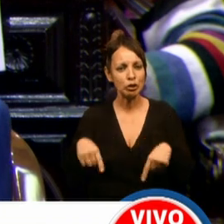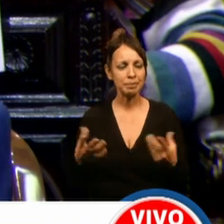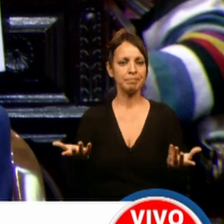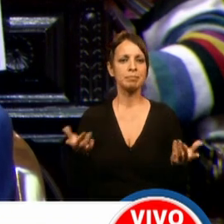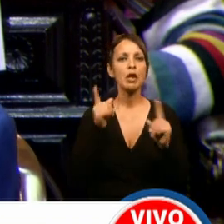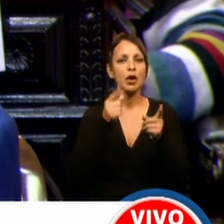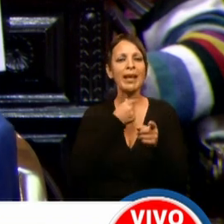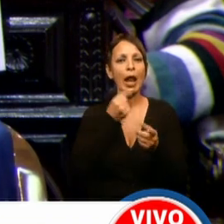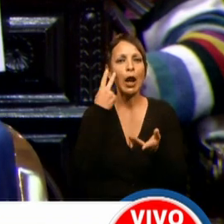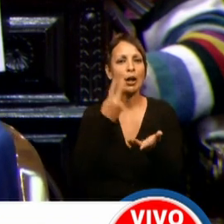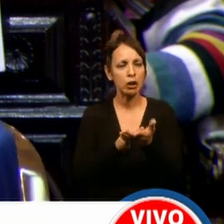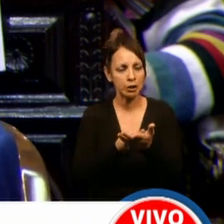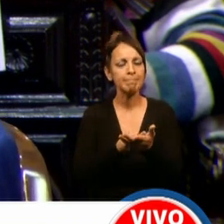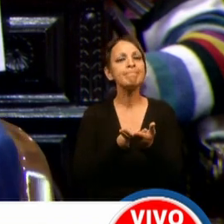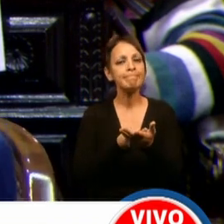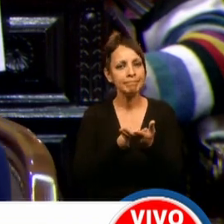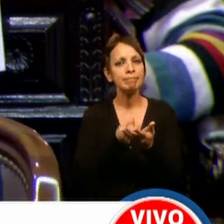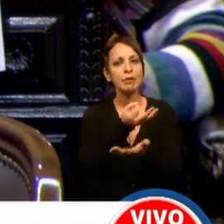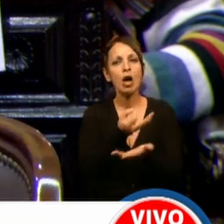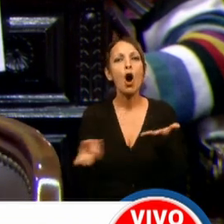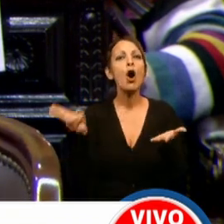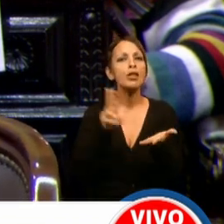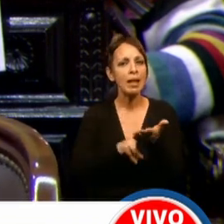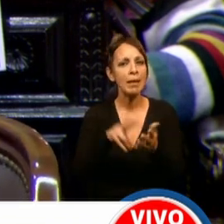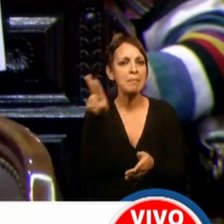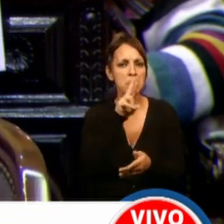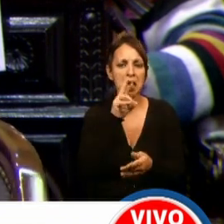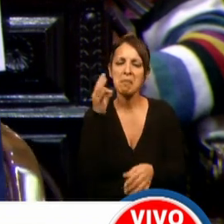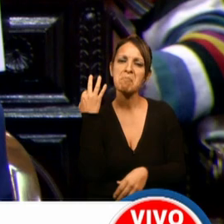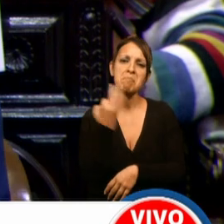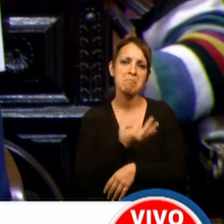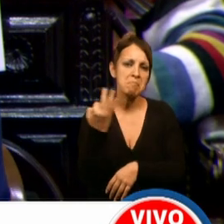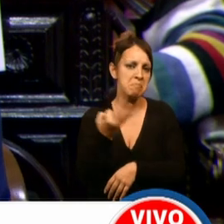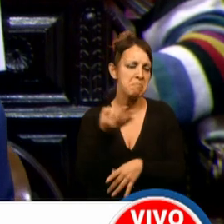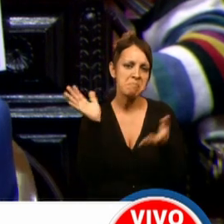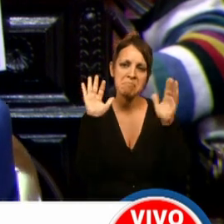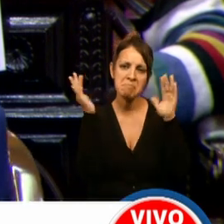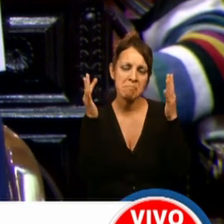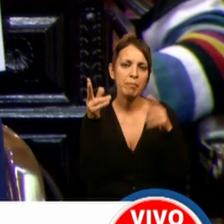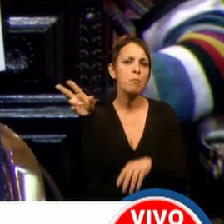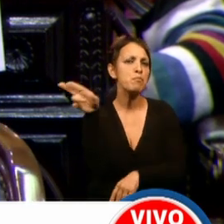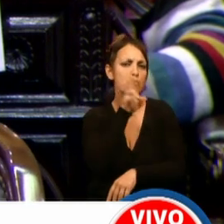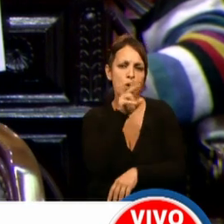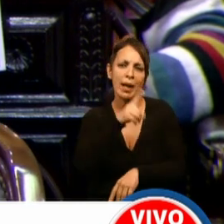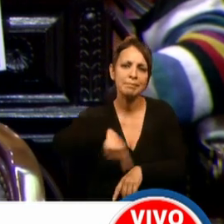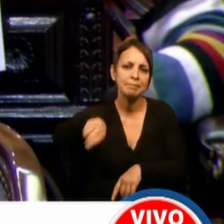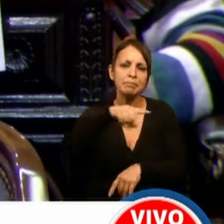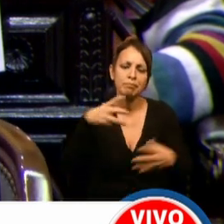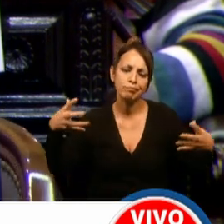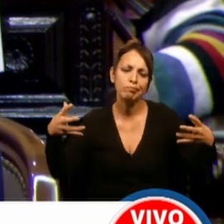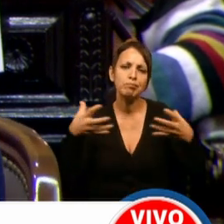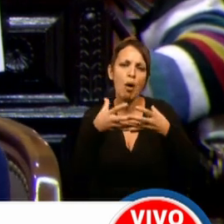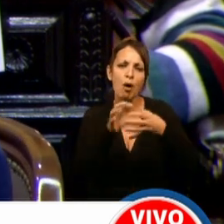reconocer aquí que las mujeres otra vez lo han hecho porque han sido ellas las que trabajaron colectivamente